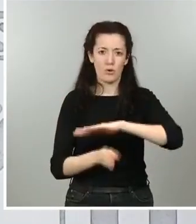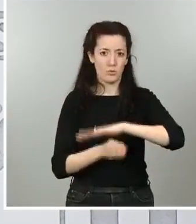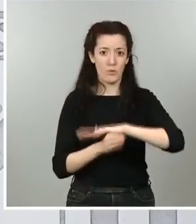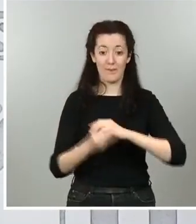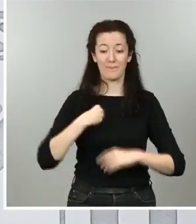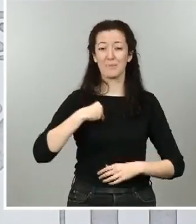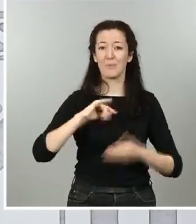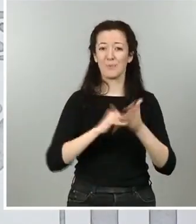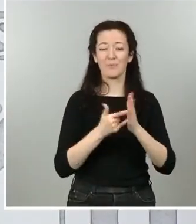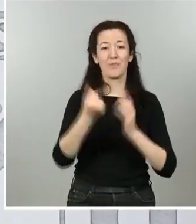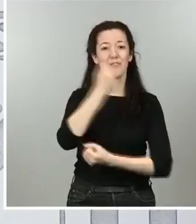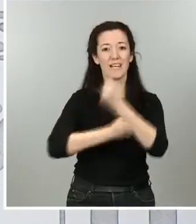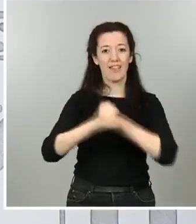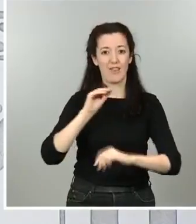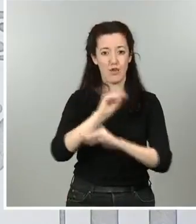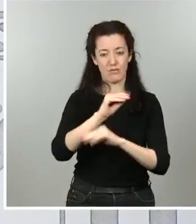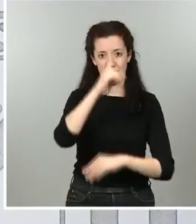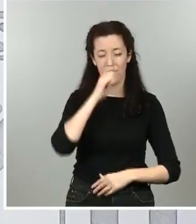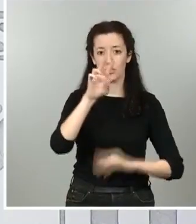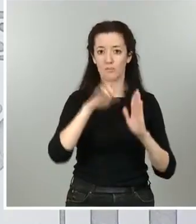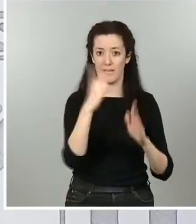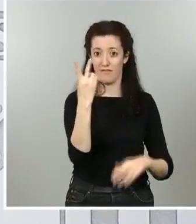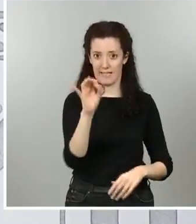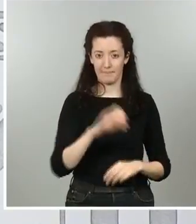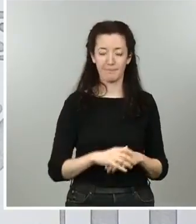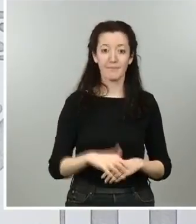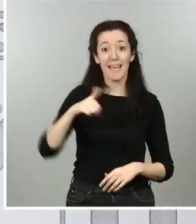De hecho, los territorios ingresarán este año